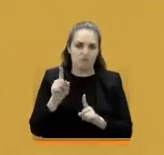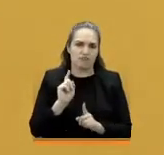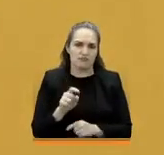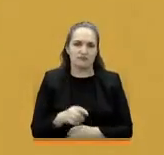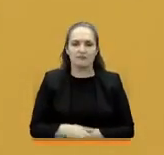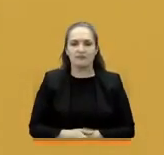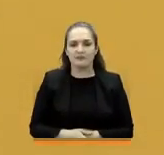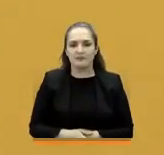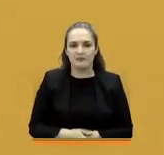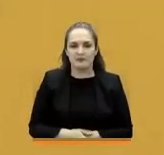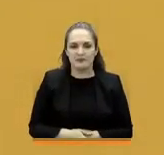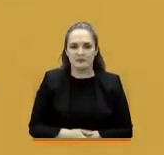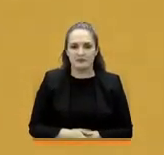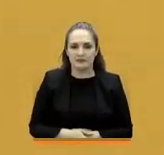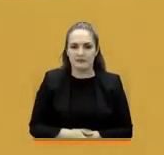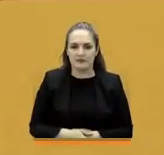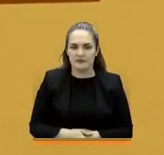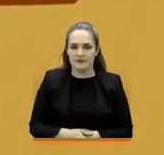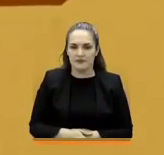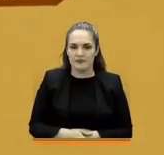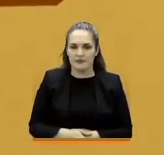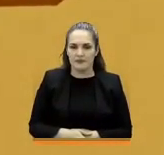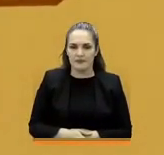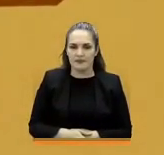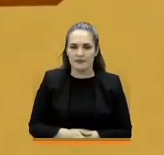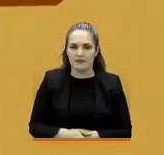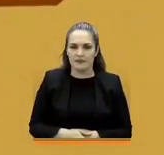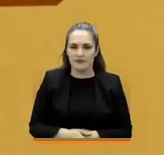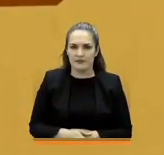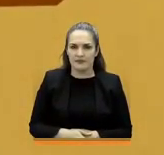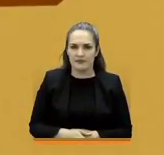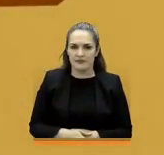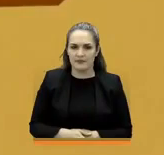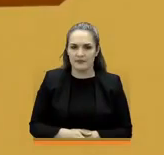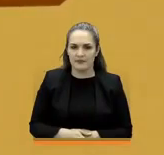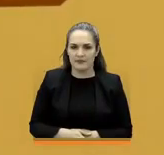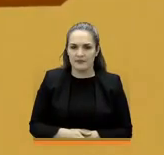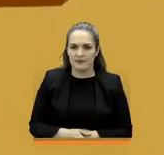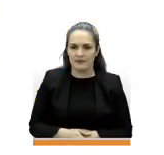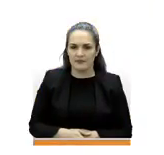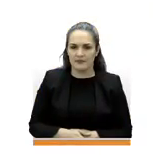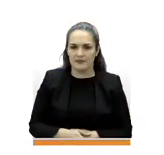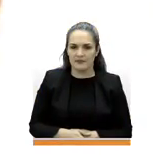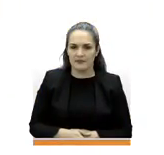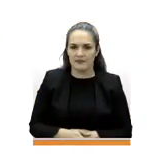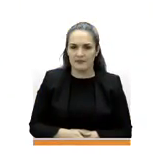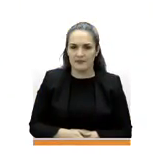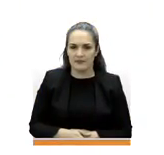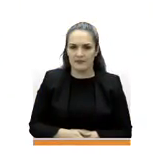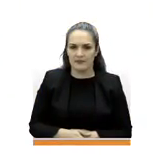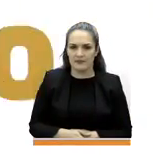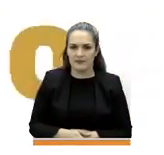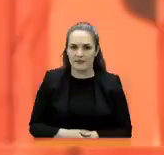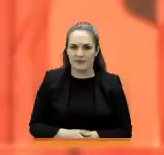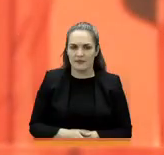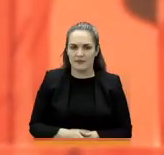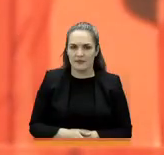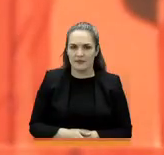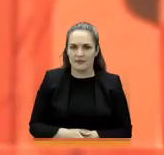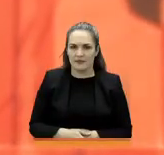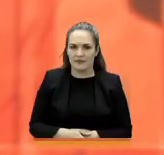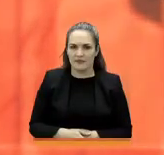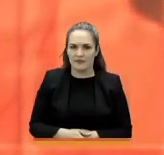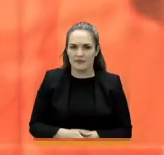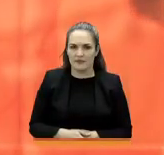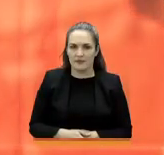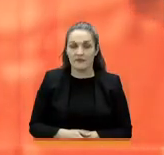El Pasado Repasado, un podcast con Simona Sánchez y Antonio Ungar. Estreno 6 de julio. Para escuchar